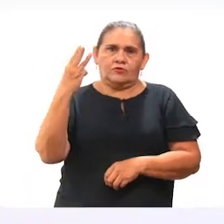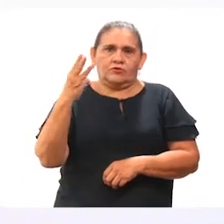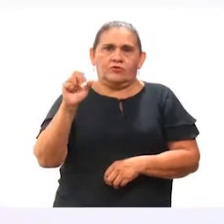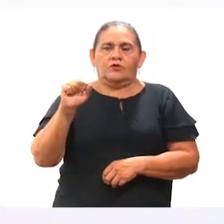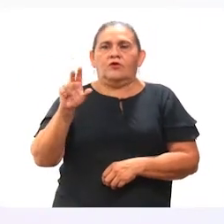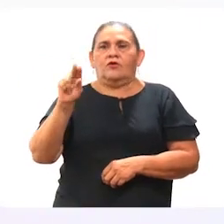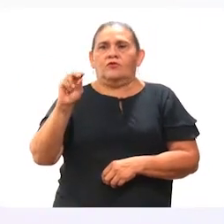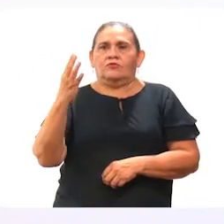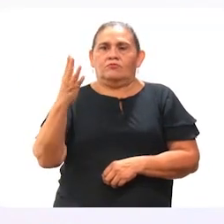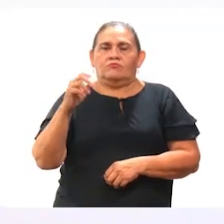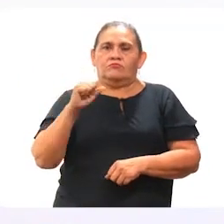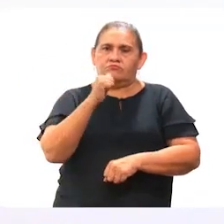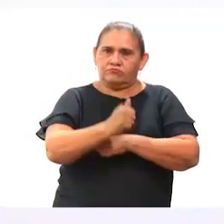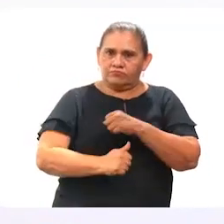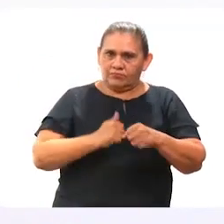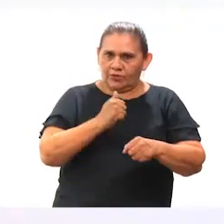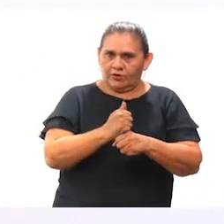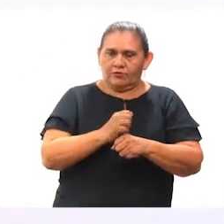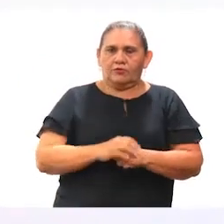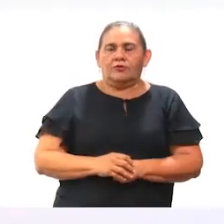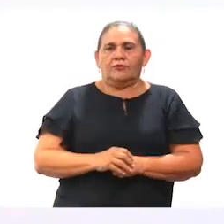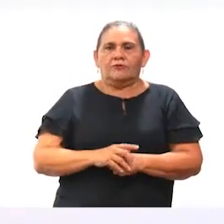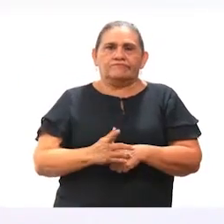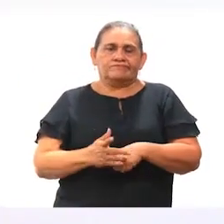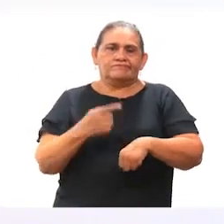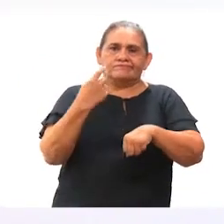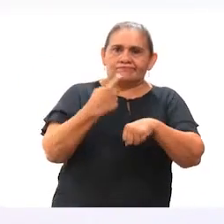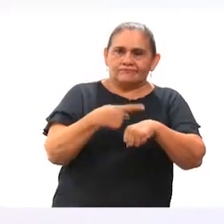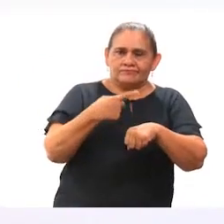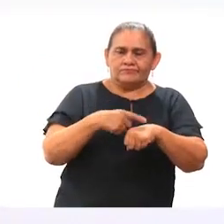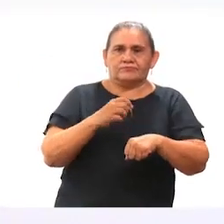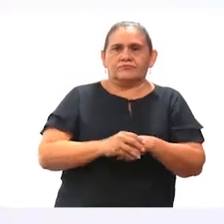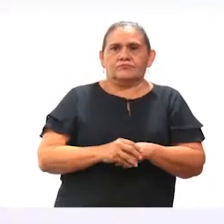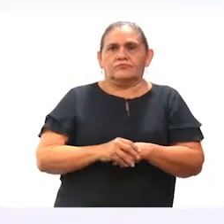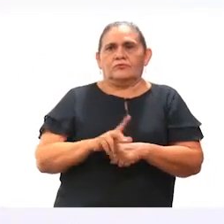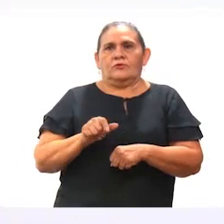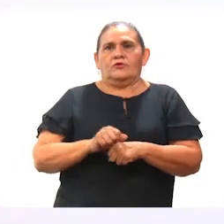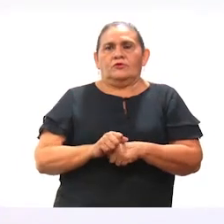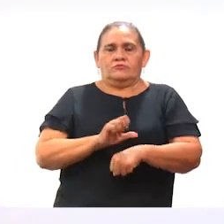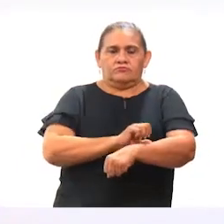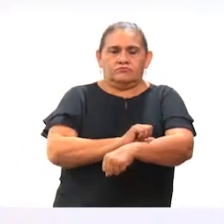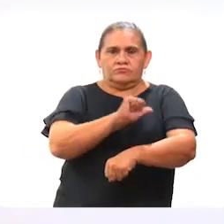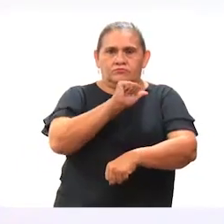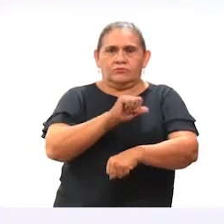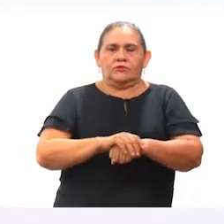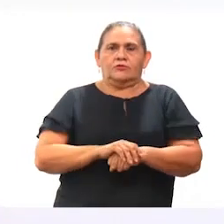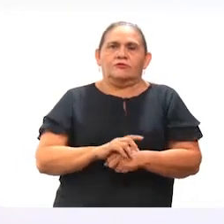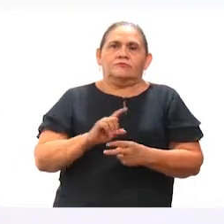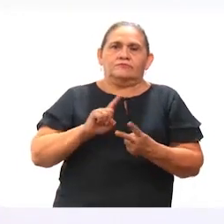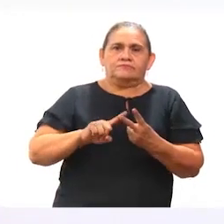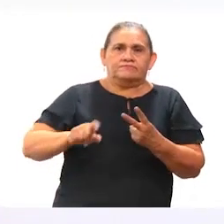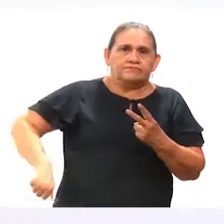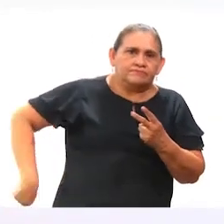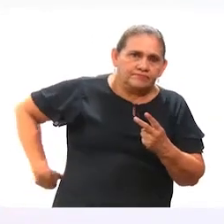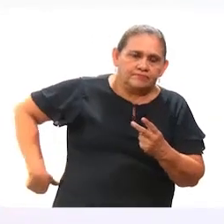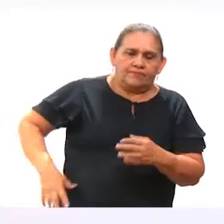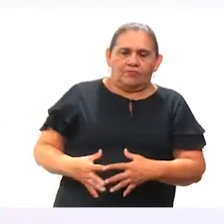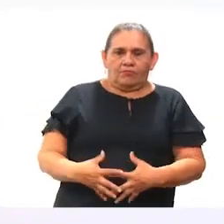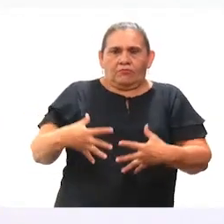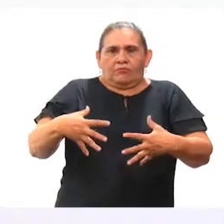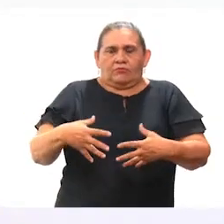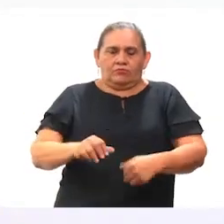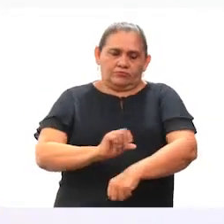63 a 84 años. Sus principales enfermedades fueron inmunosupresión, insuficiencia renal crónica, obesidad